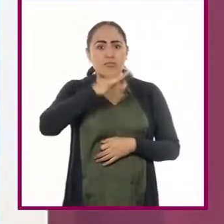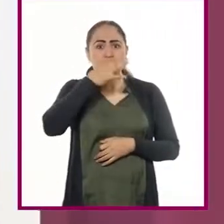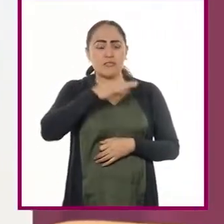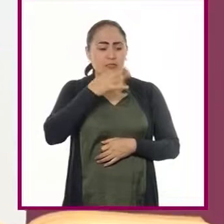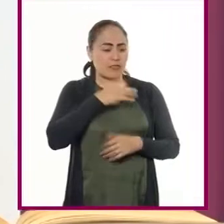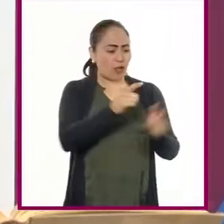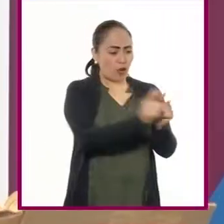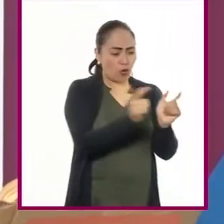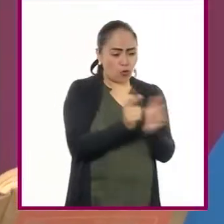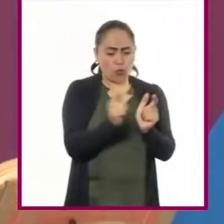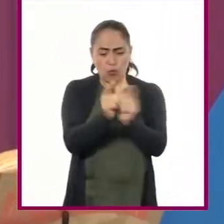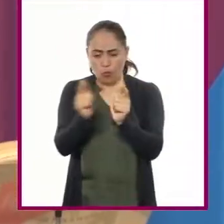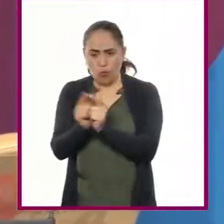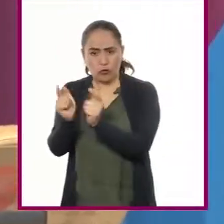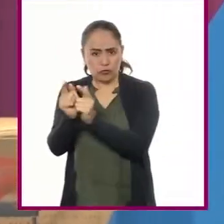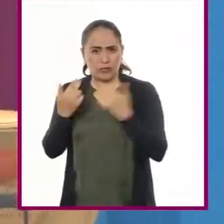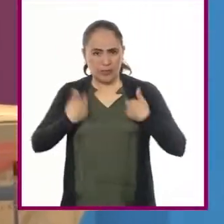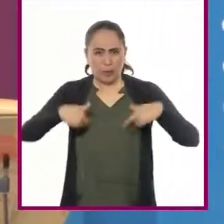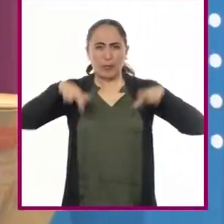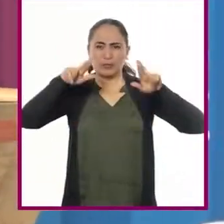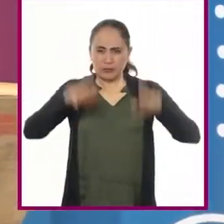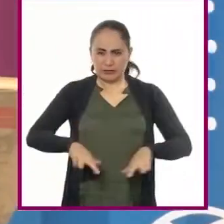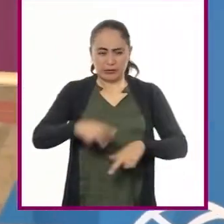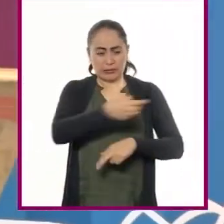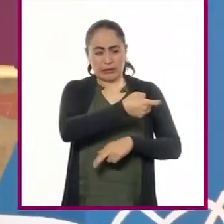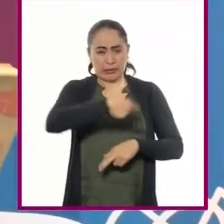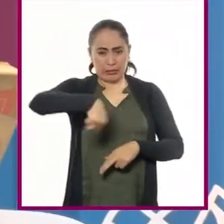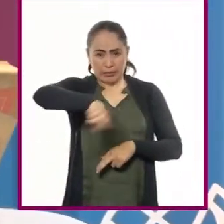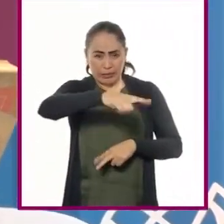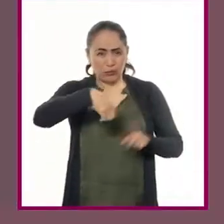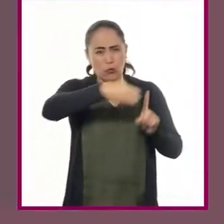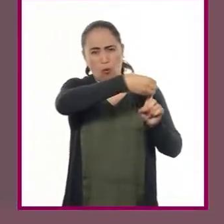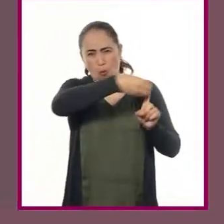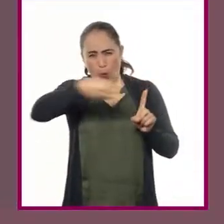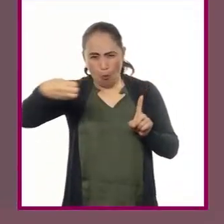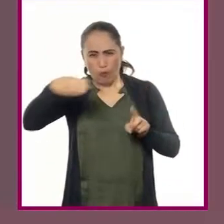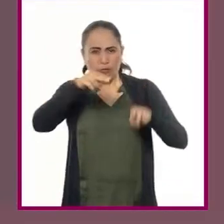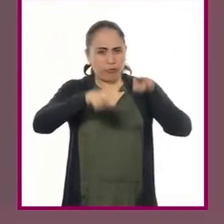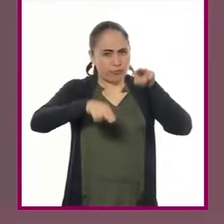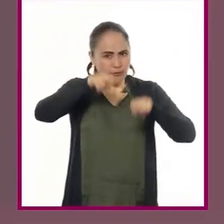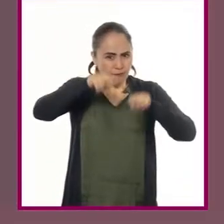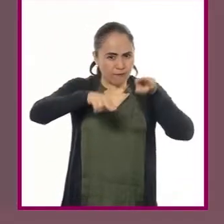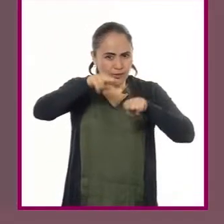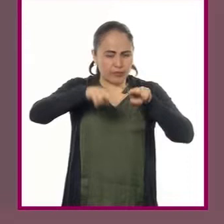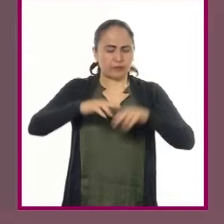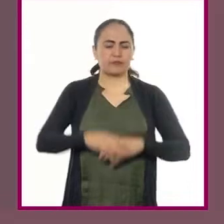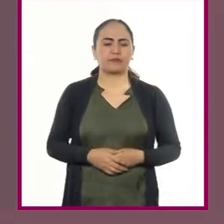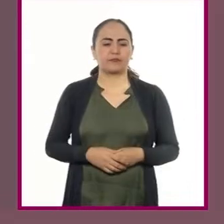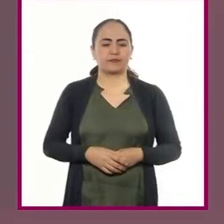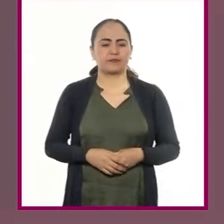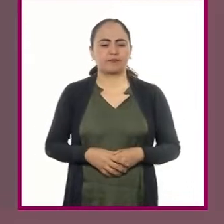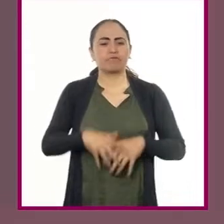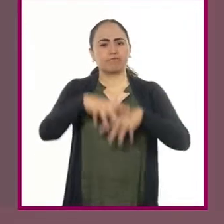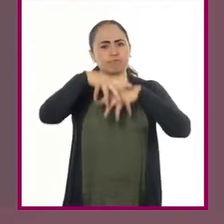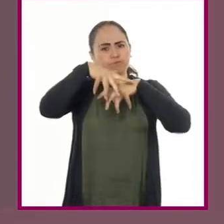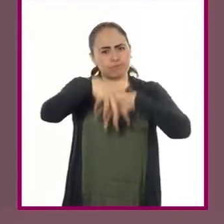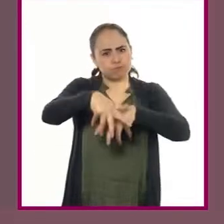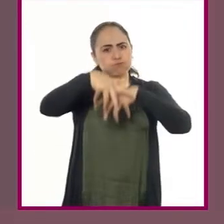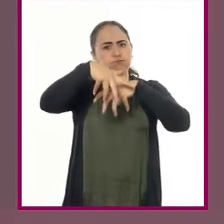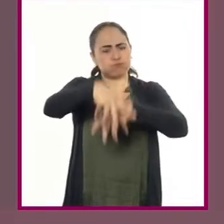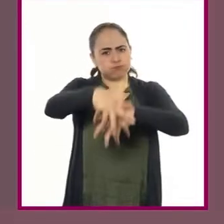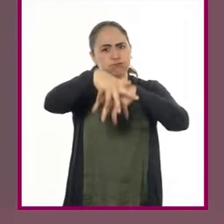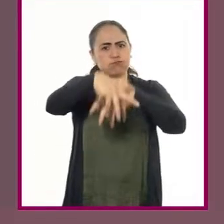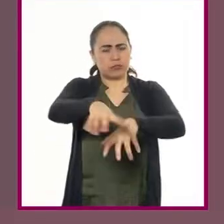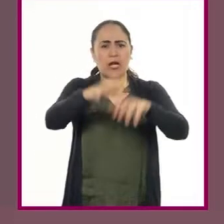todo el cuerpo social que seguían un rígido orden y jerarquía. Los gremios y las cofradías, de acuerdo con